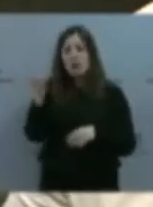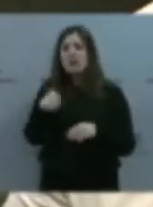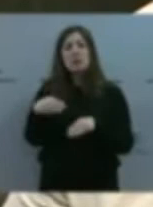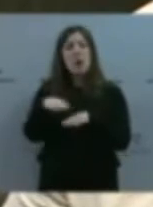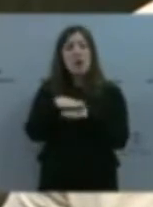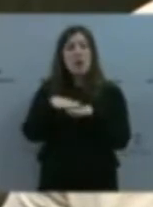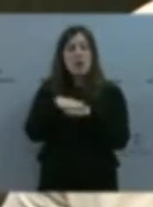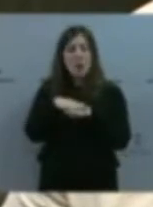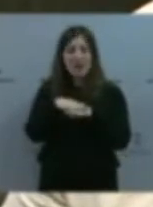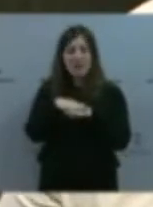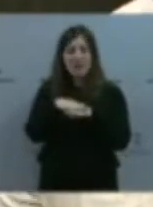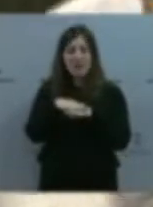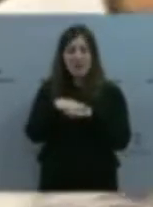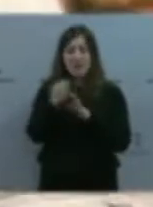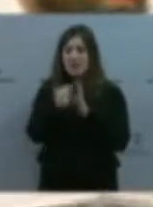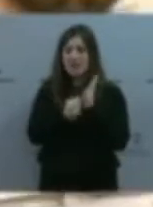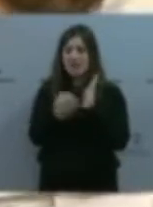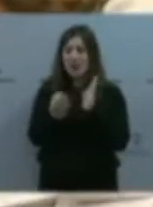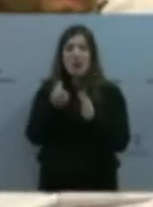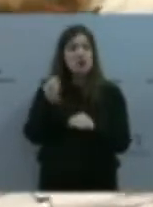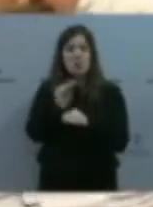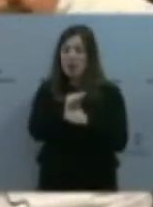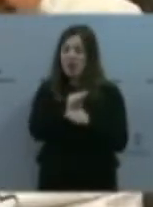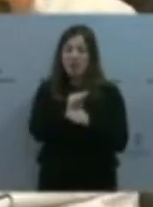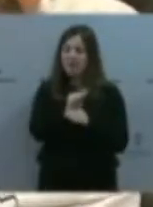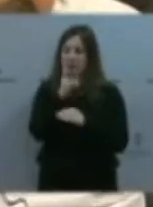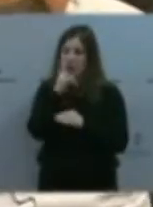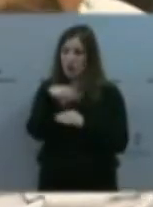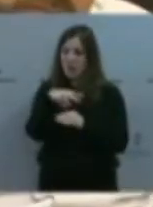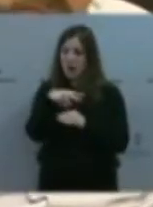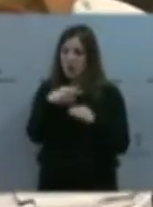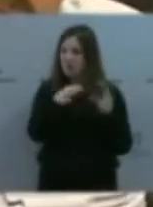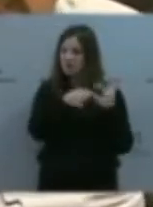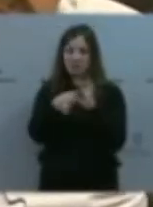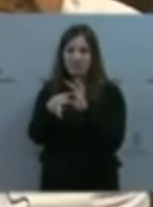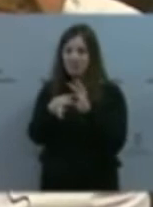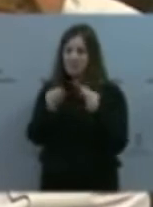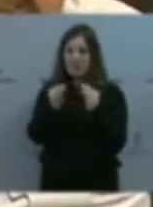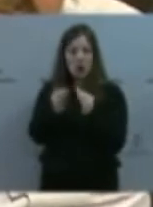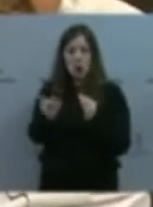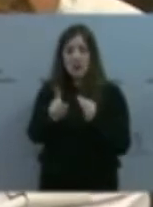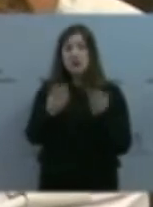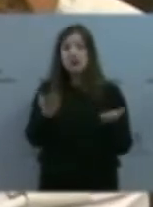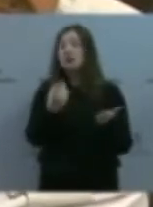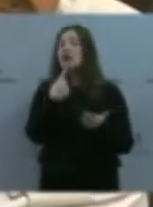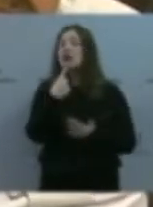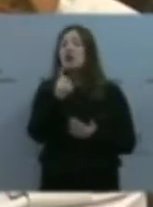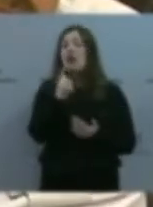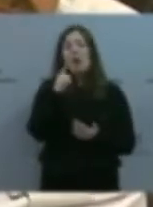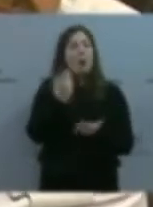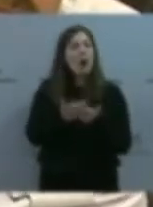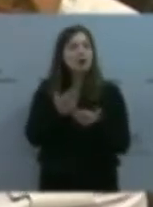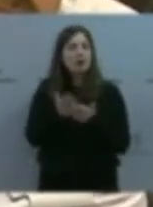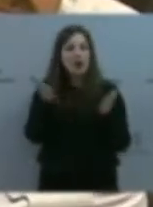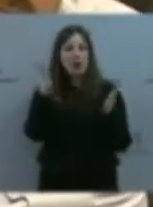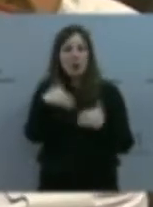no encajaba. A este respecto, el informe señala que no se justificó de ningún modo la necesidad u oportunidad de la construcción de una residencia